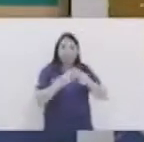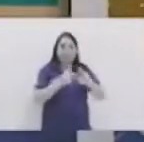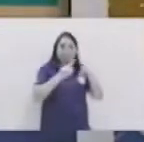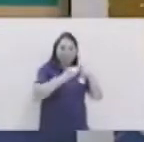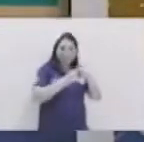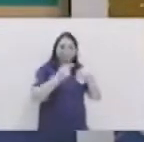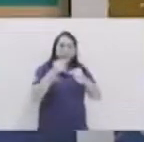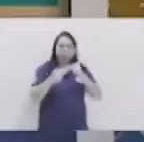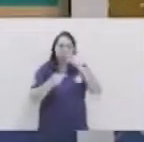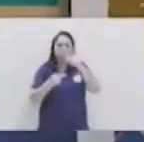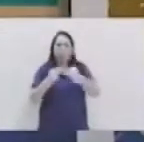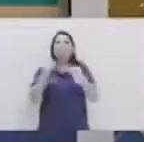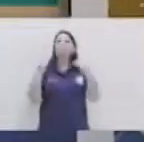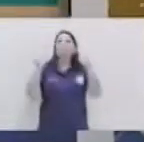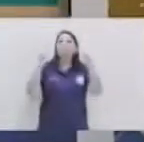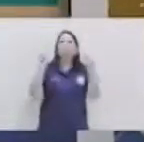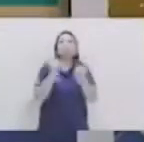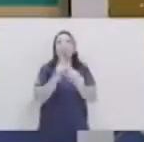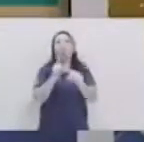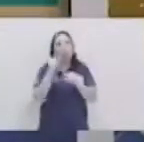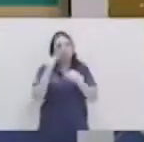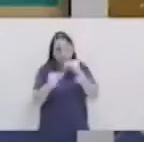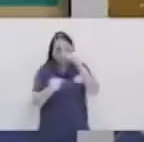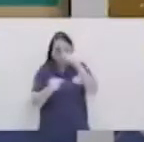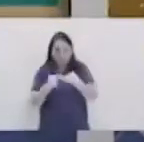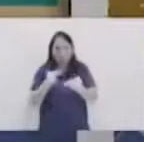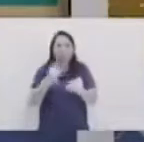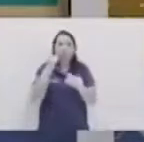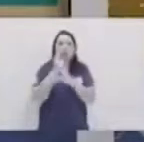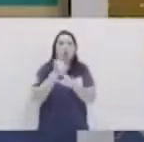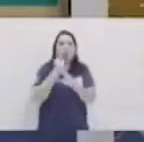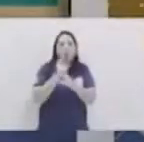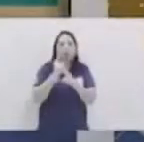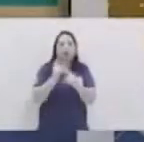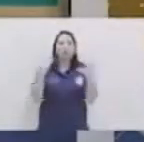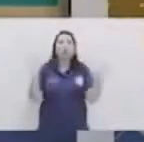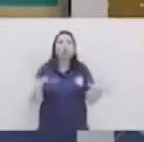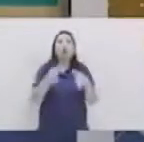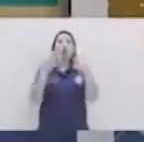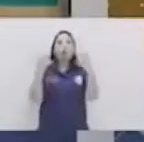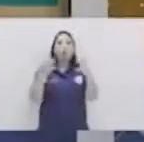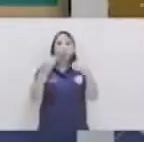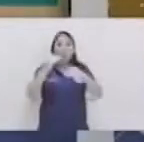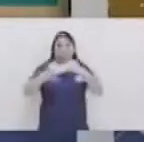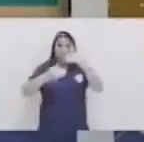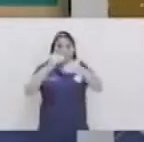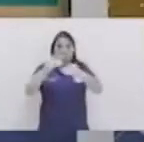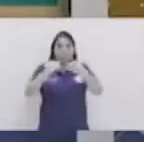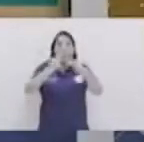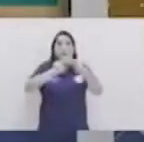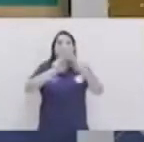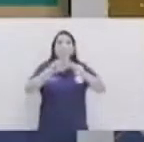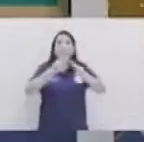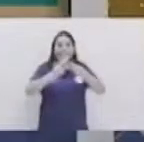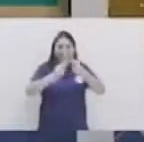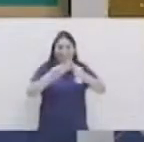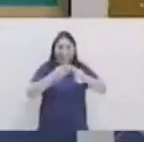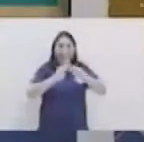comenzar de poco en poco para poder entender de manera correcta cómo funciona los fenómenos